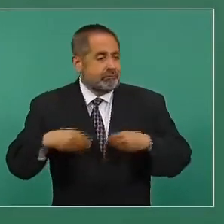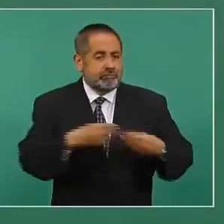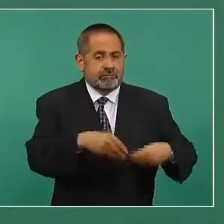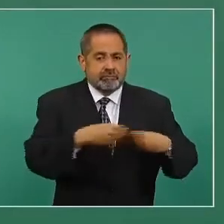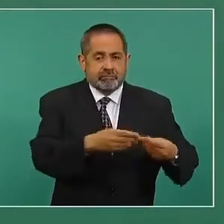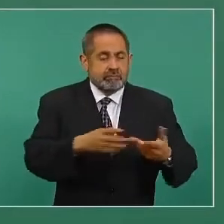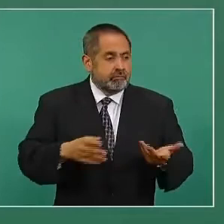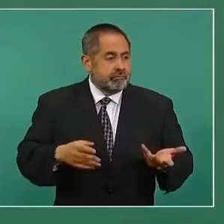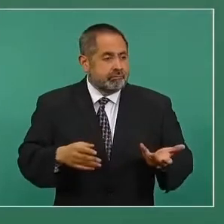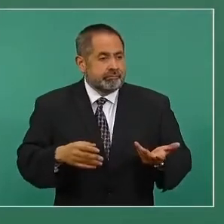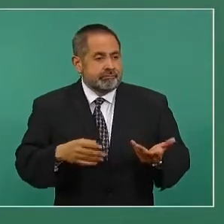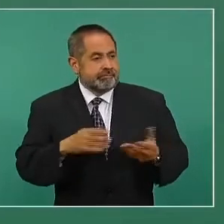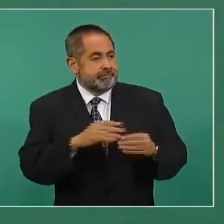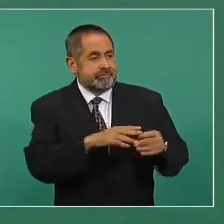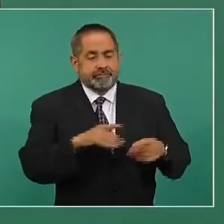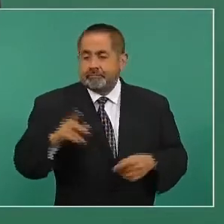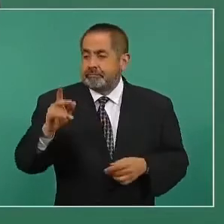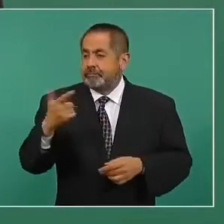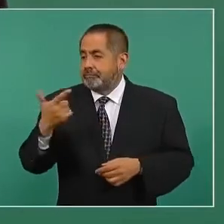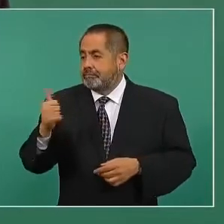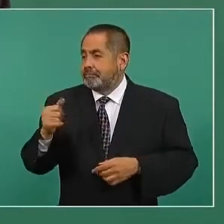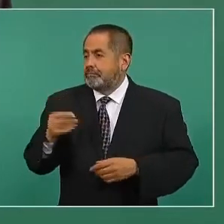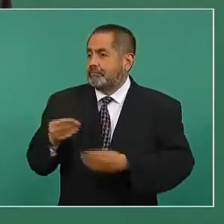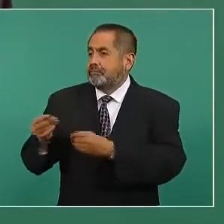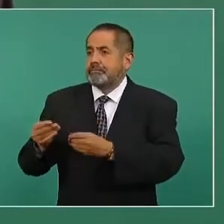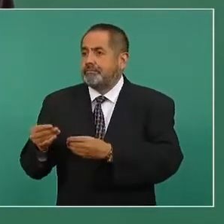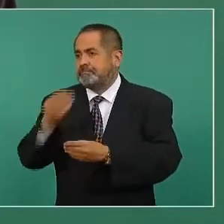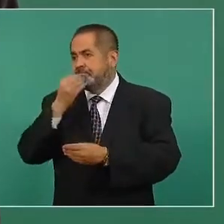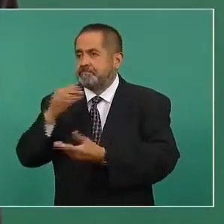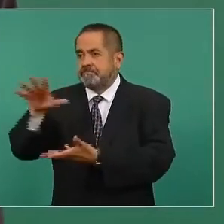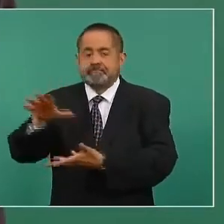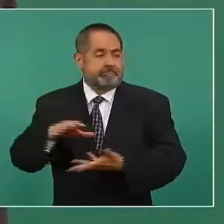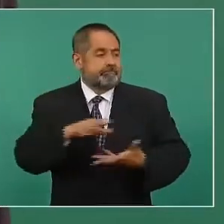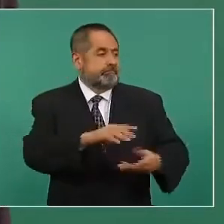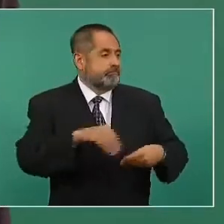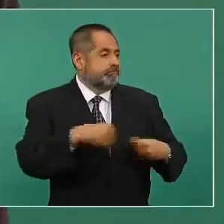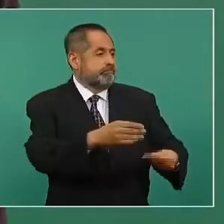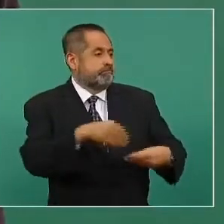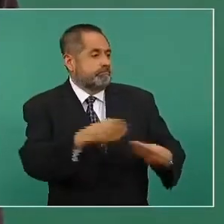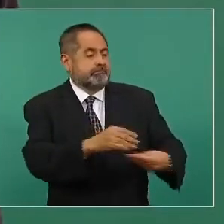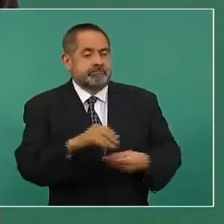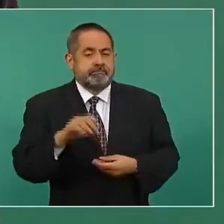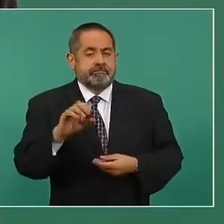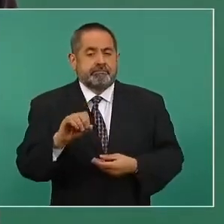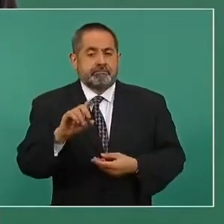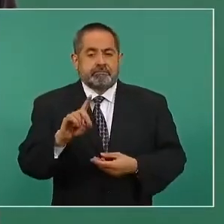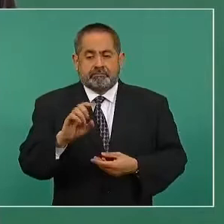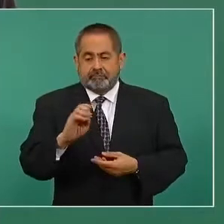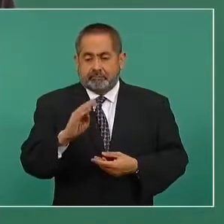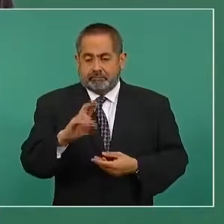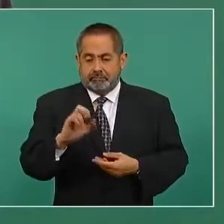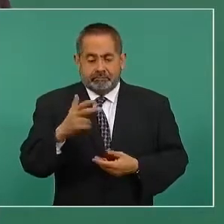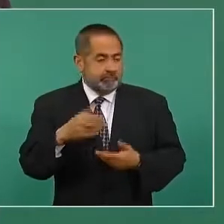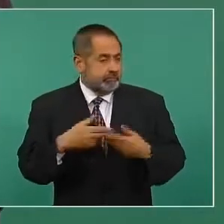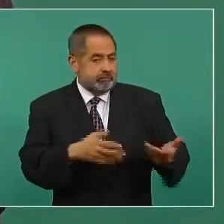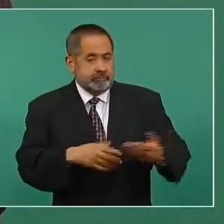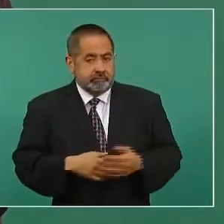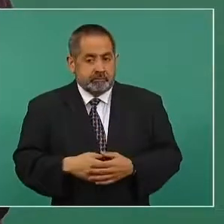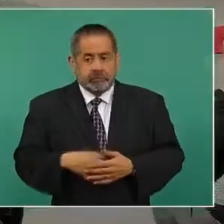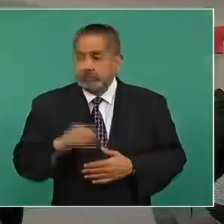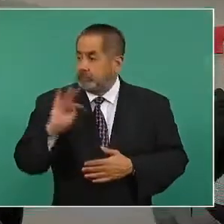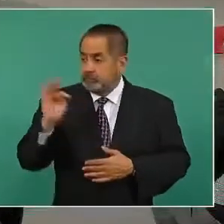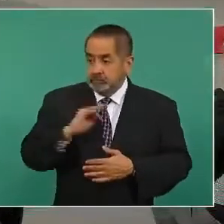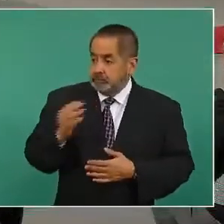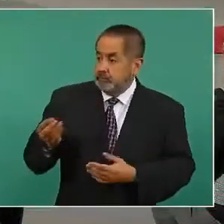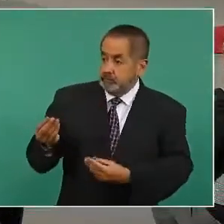sus plantas para entregarle gas a Odebrecht, y si no le entregaba el